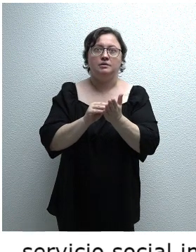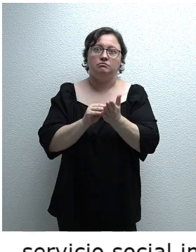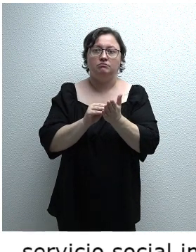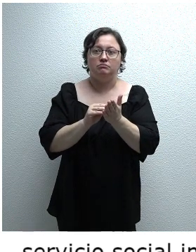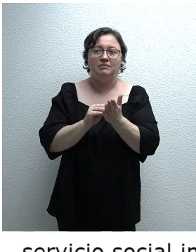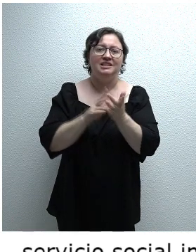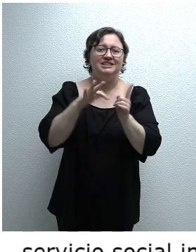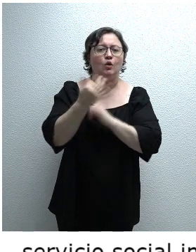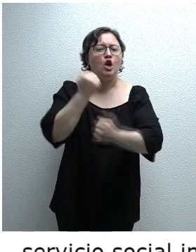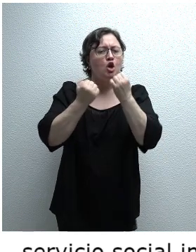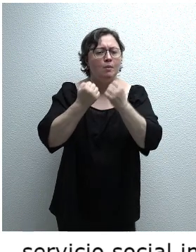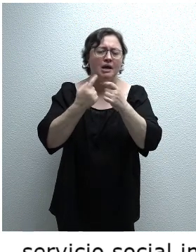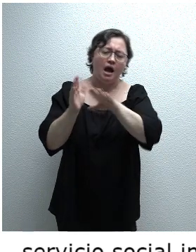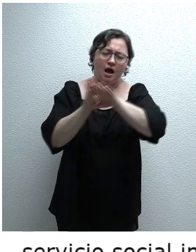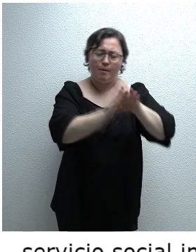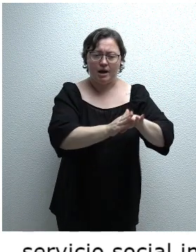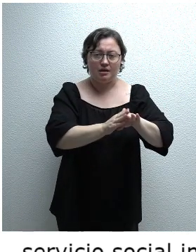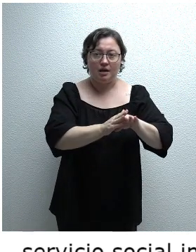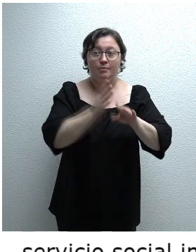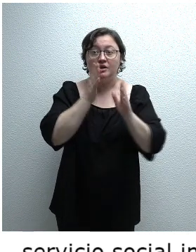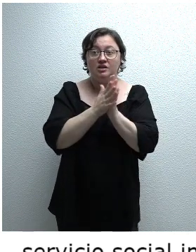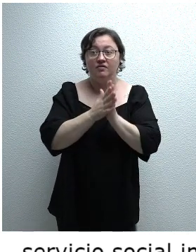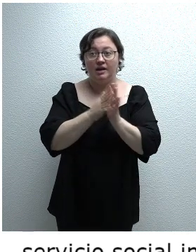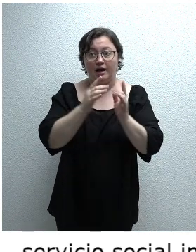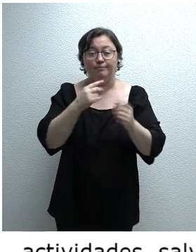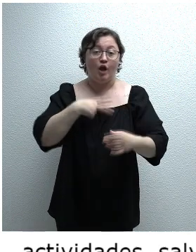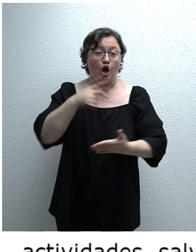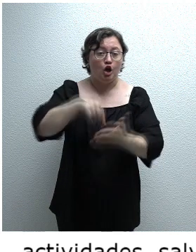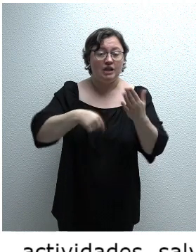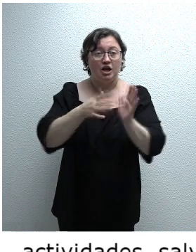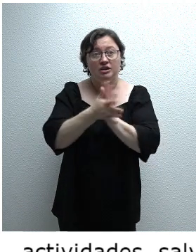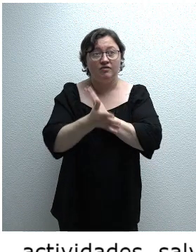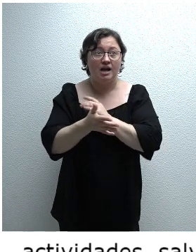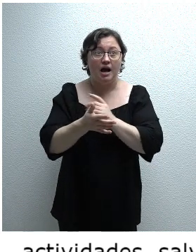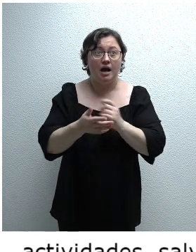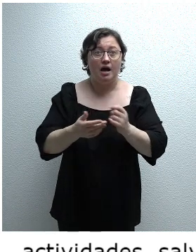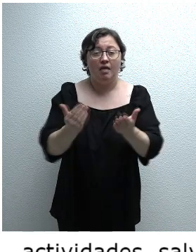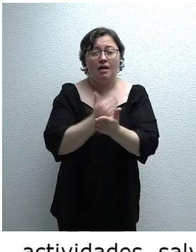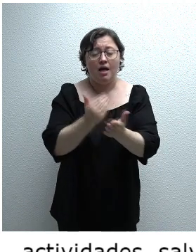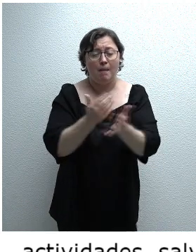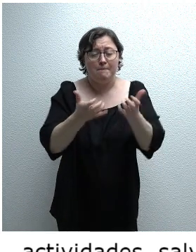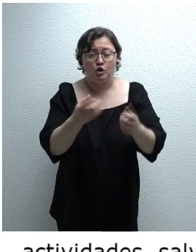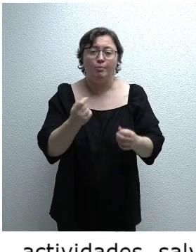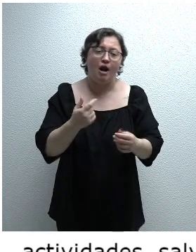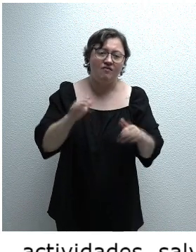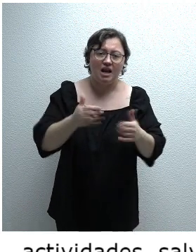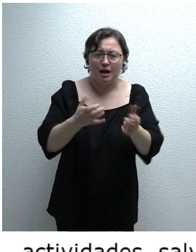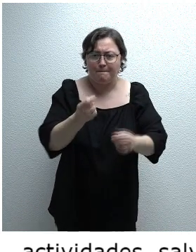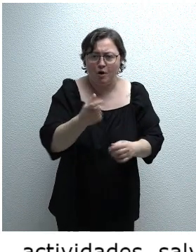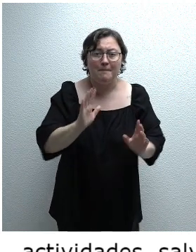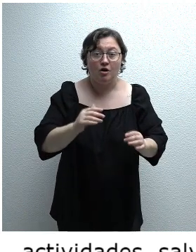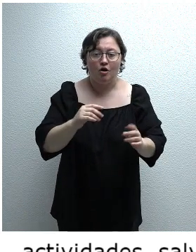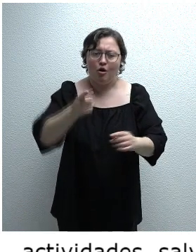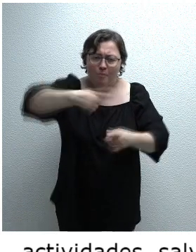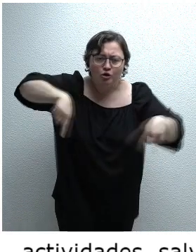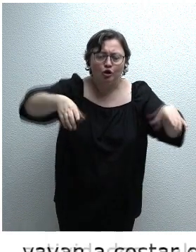trascendencia económica, no es que os vayan a costar el dinero, pero que os dejan poco margen. Pero sin embargo vosotros, como